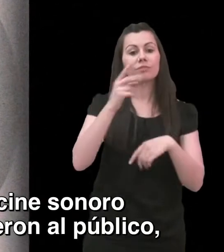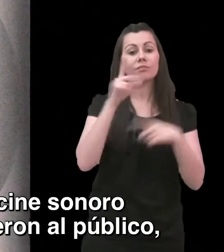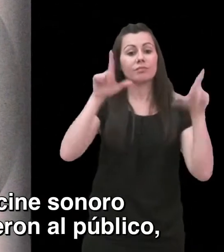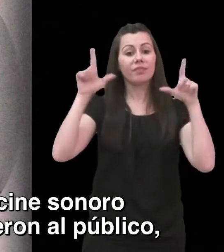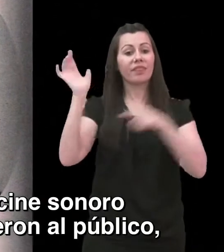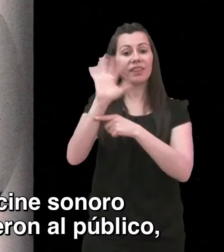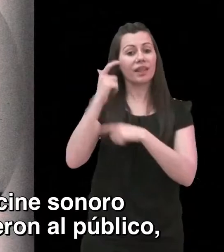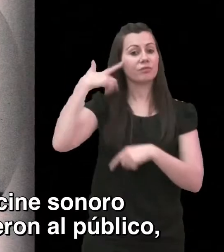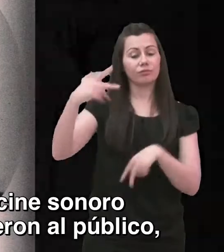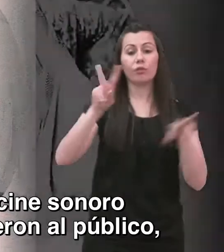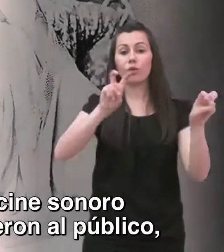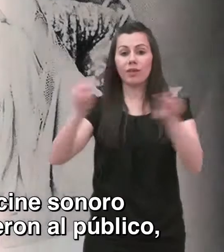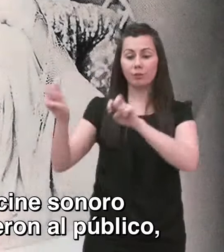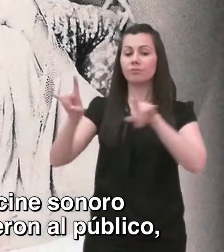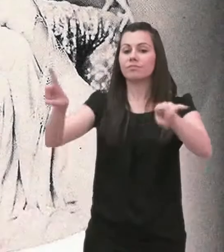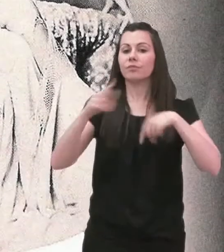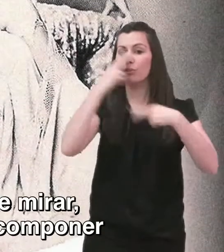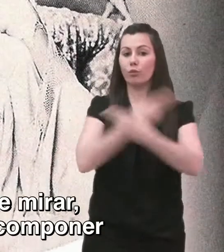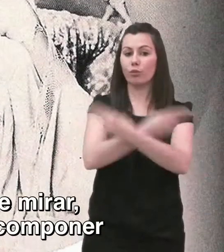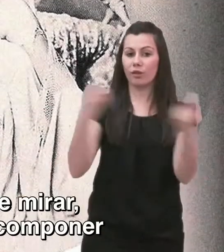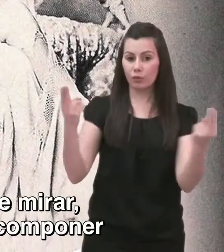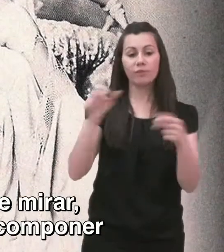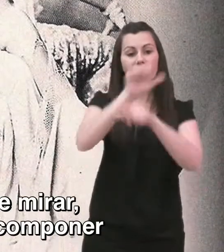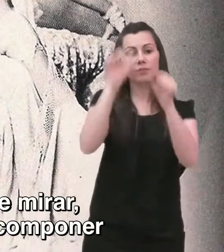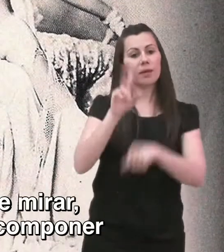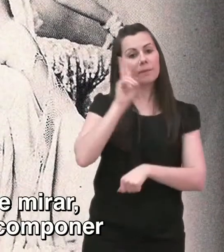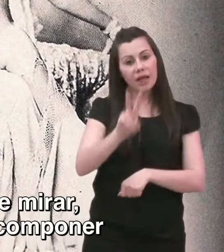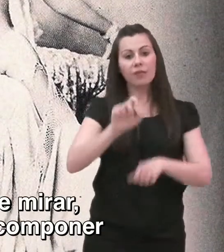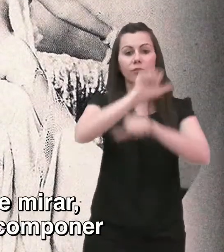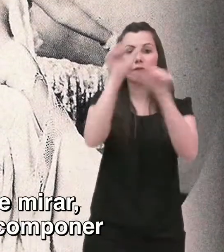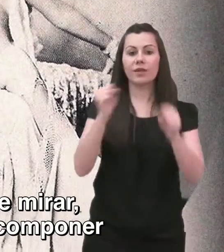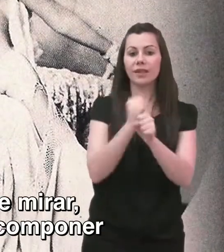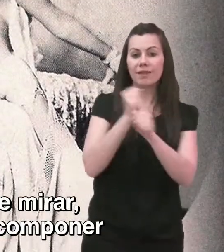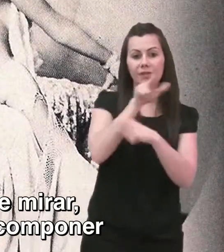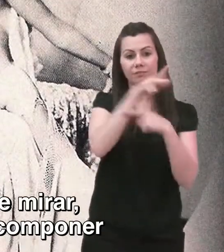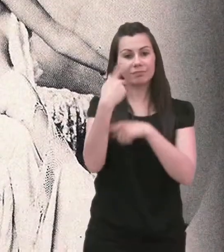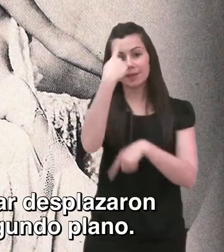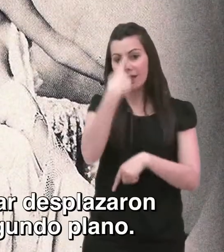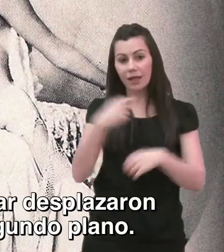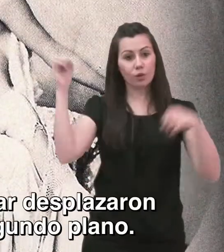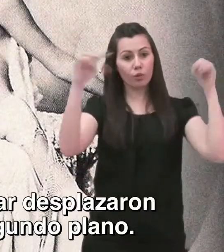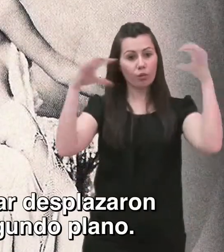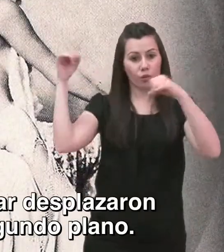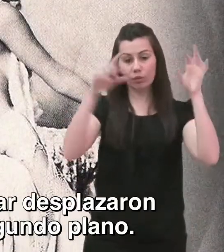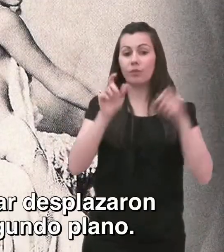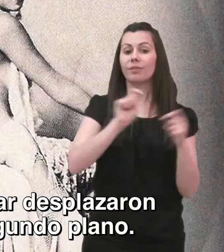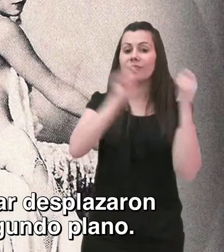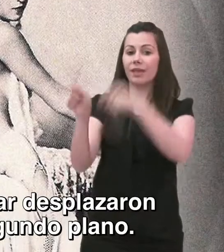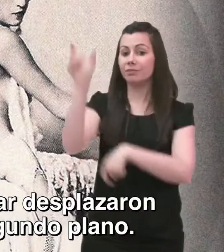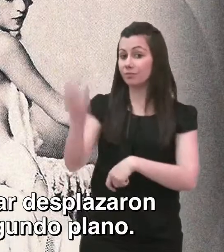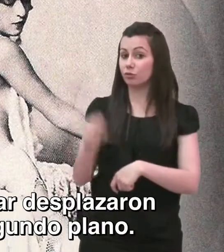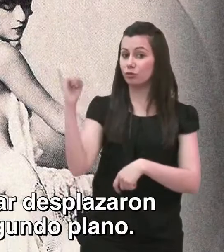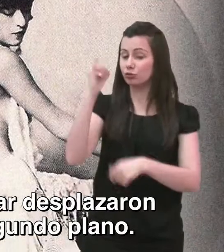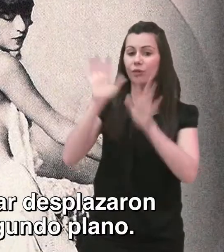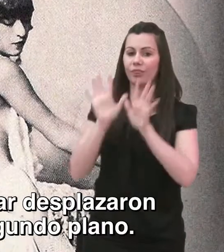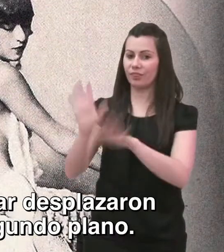sonoro, nuevas estrellas atrajeron al público, otras formas de mirar, otros modos de componer la imagen y de iluminar